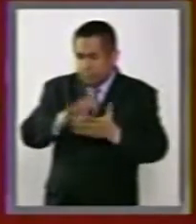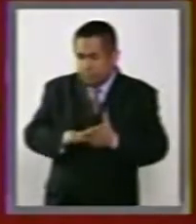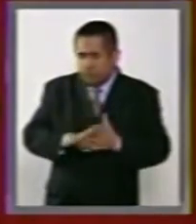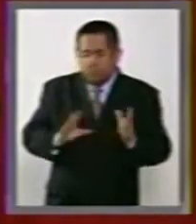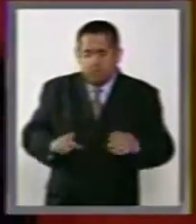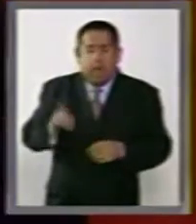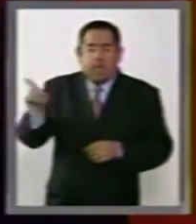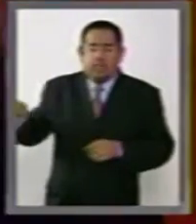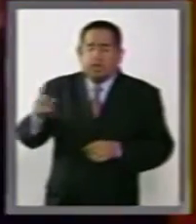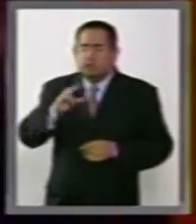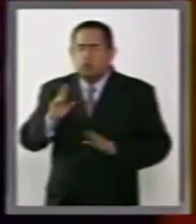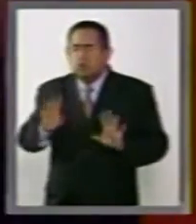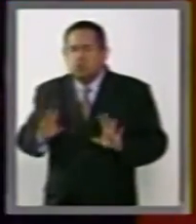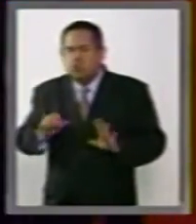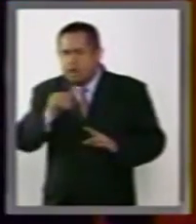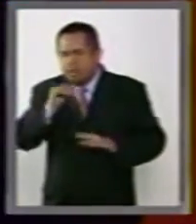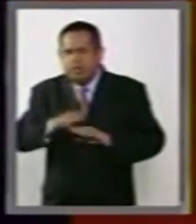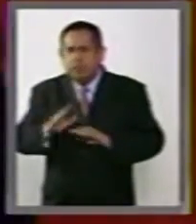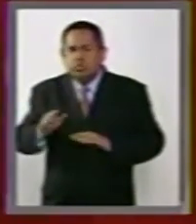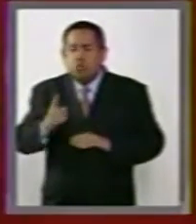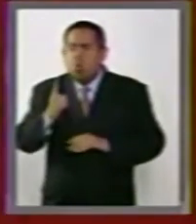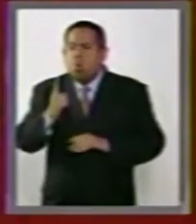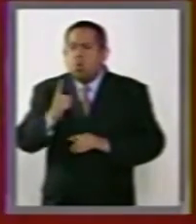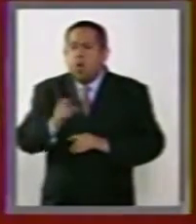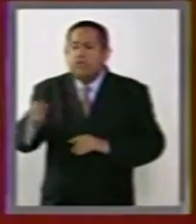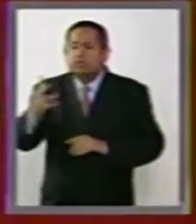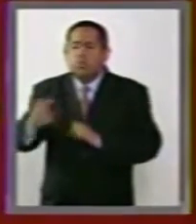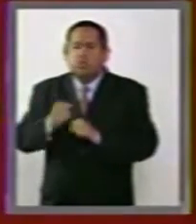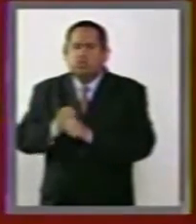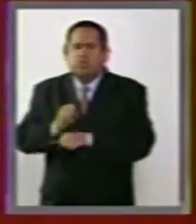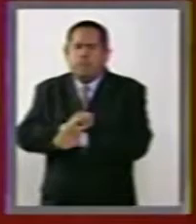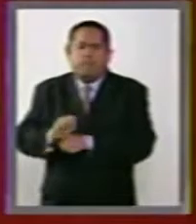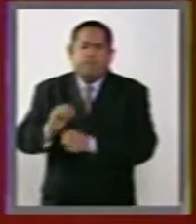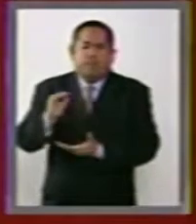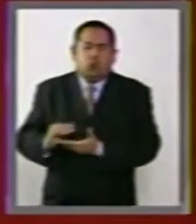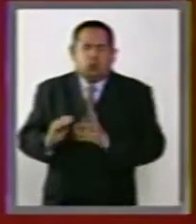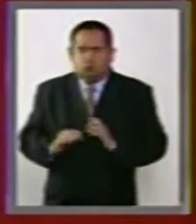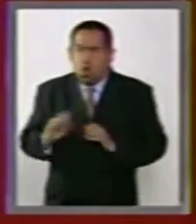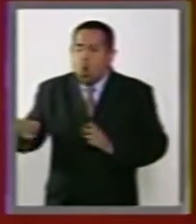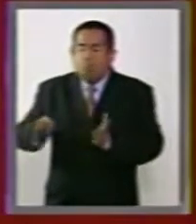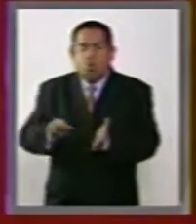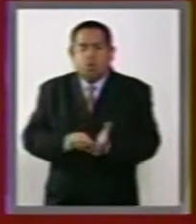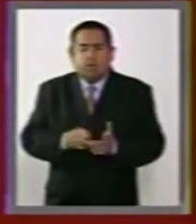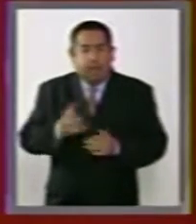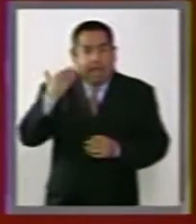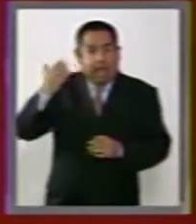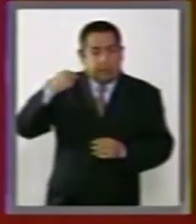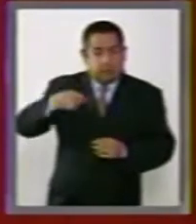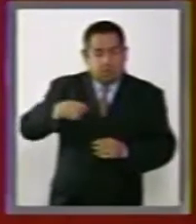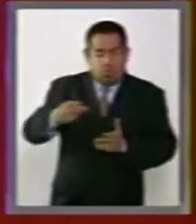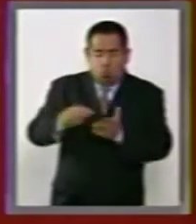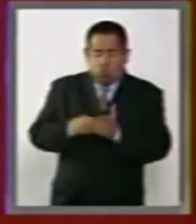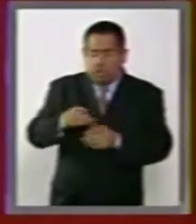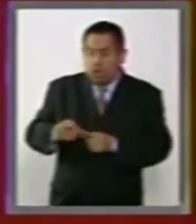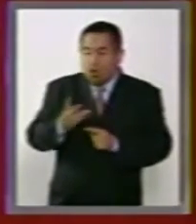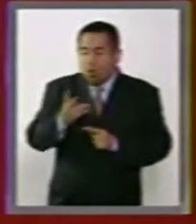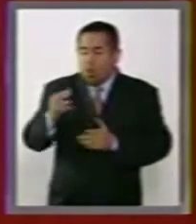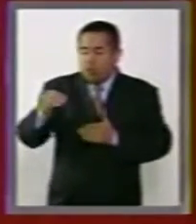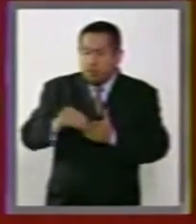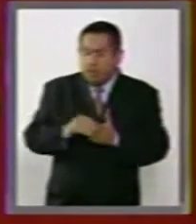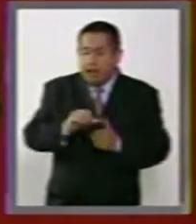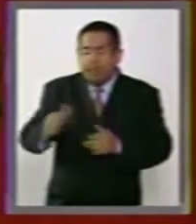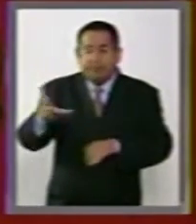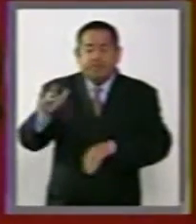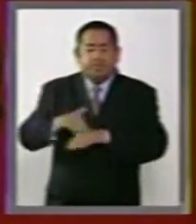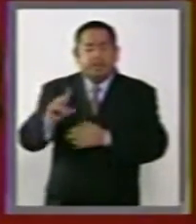y allá nos dicen que nada más es de 1 a 5 años. O bien, la multa que nosotros establecimos de 4 mil a